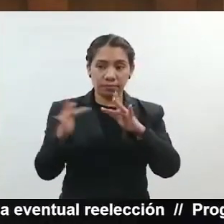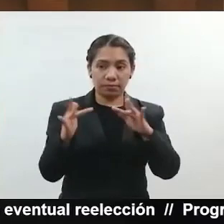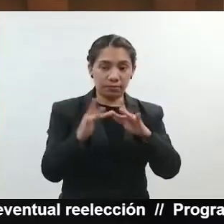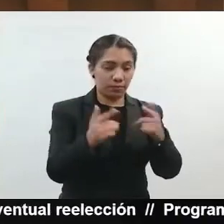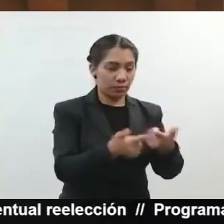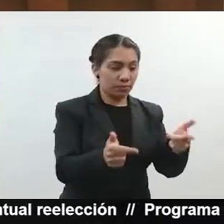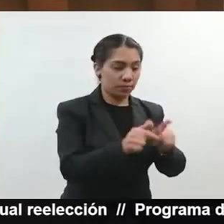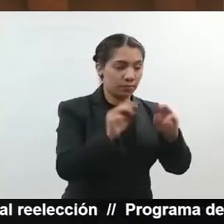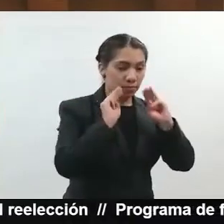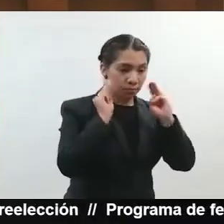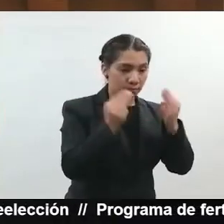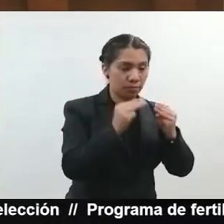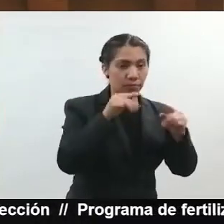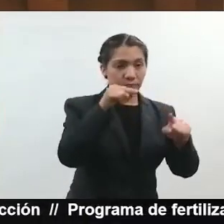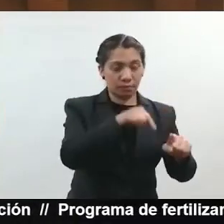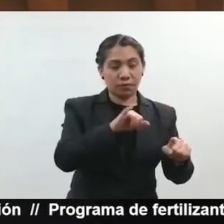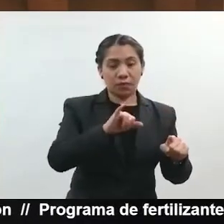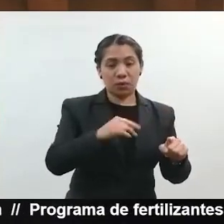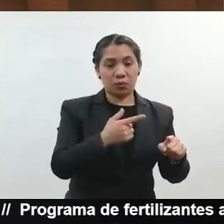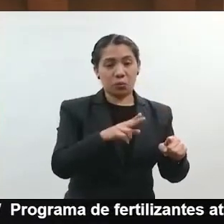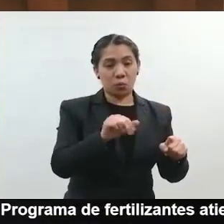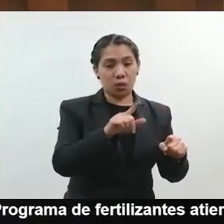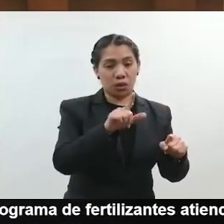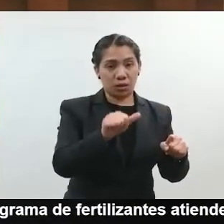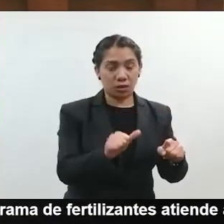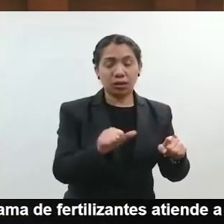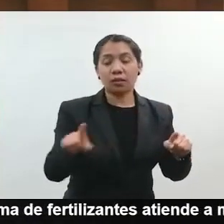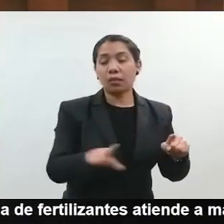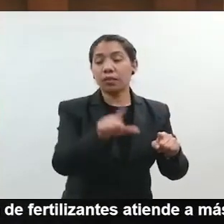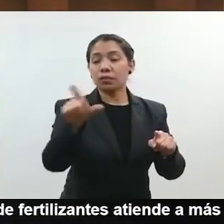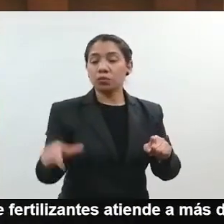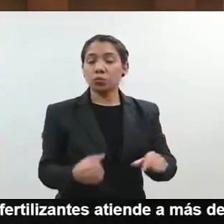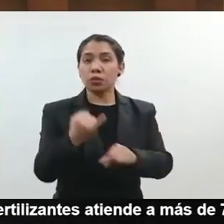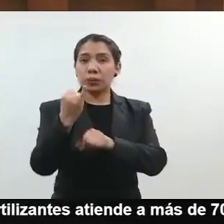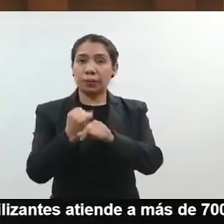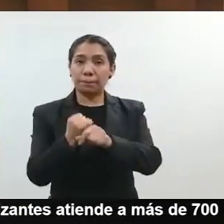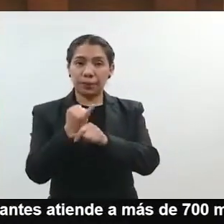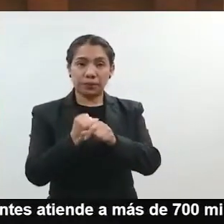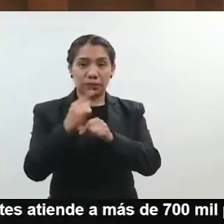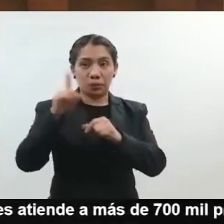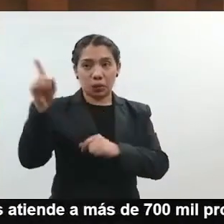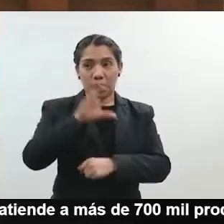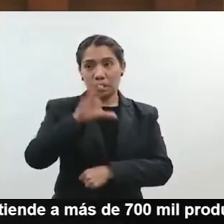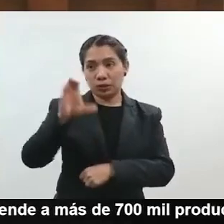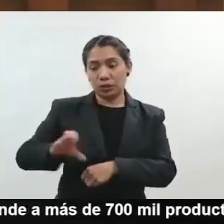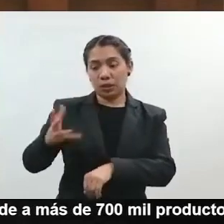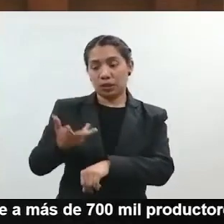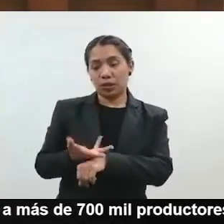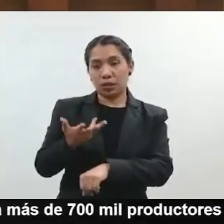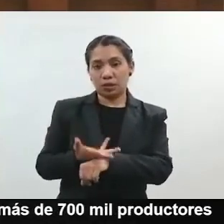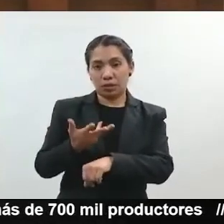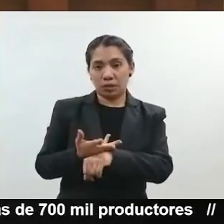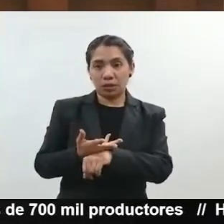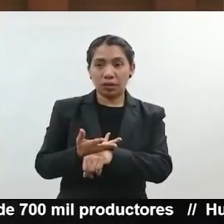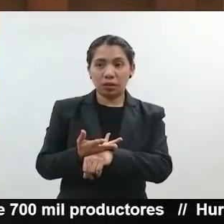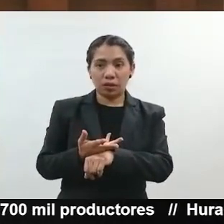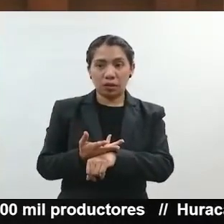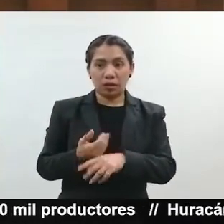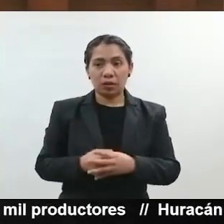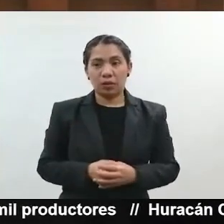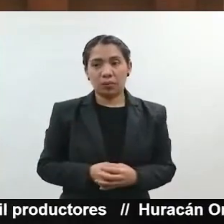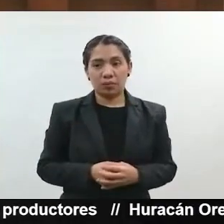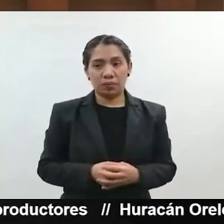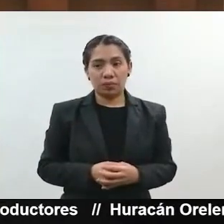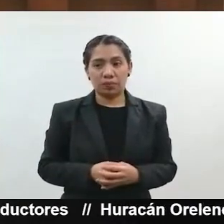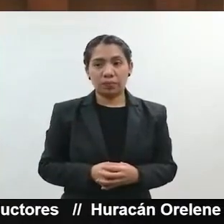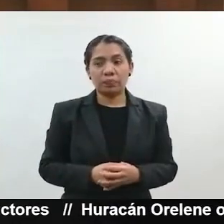en Iguala y la investigación que se realizó en Chicago, Illinois, que se refería al trasiego de heroína